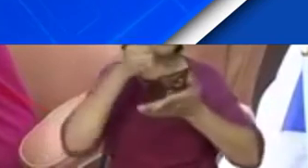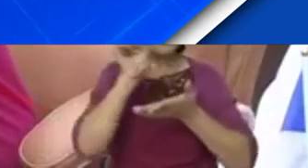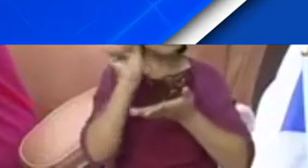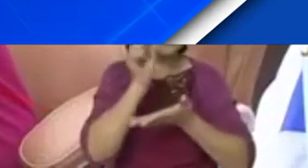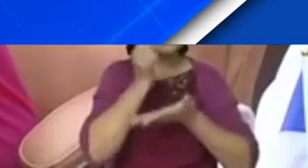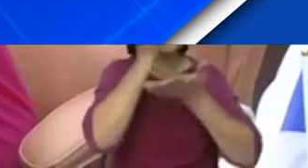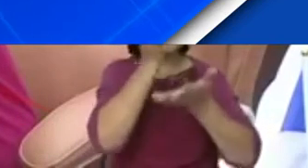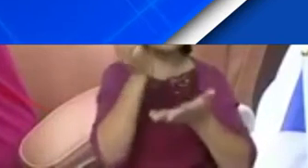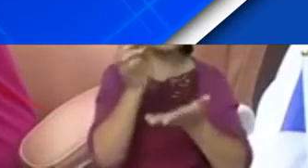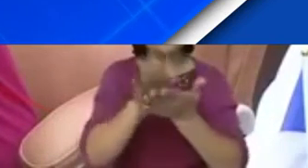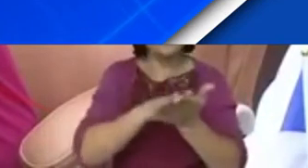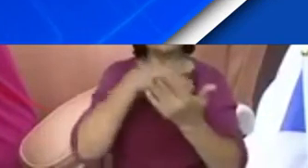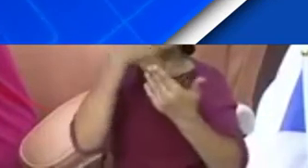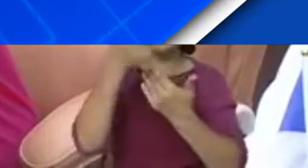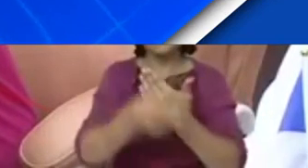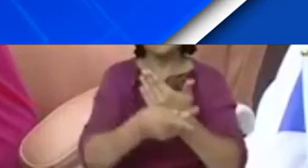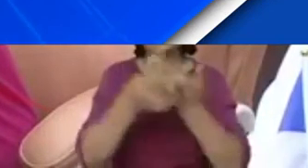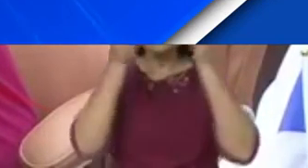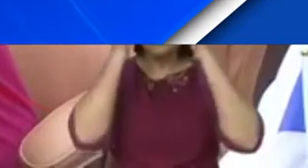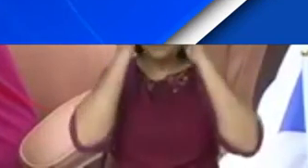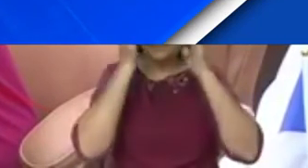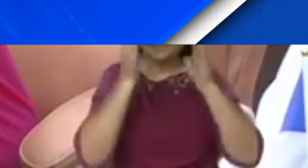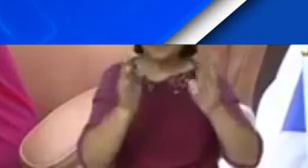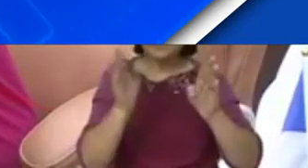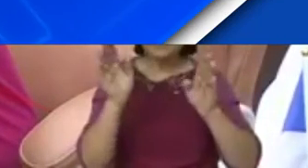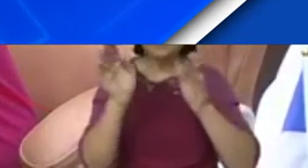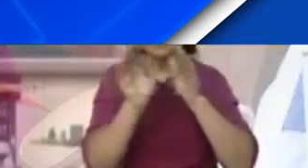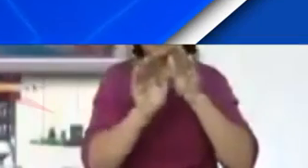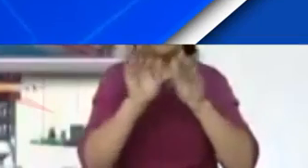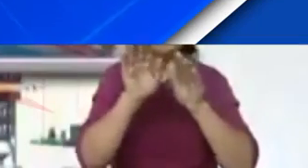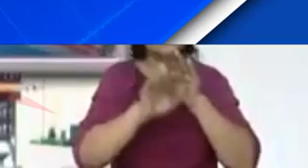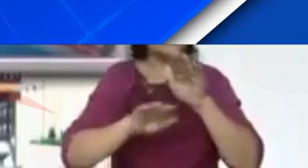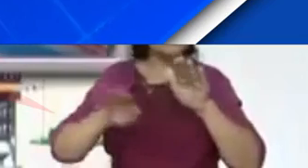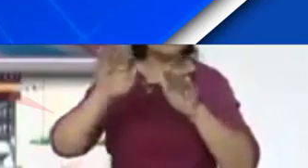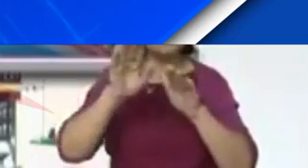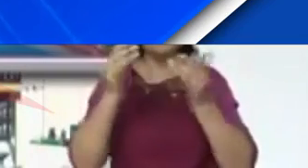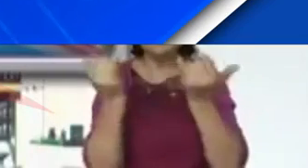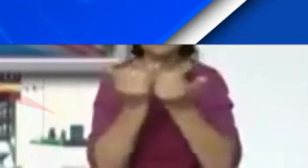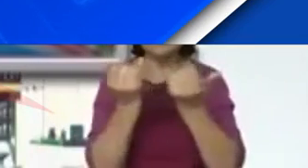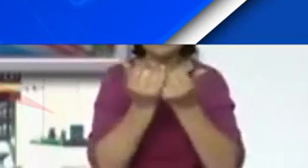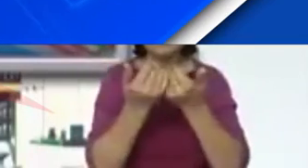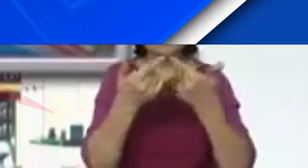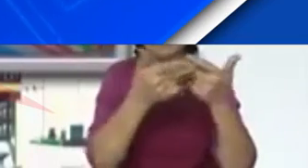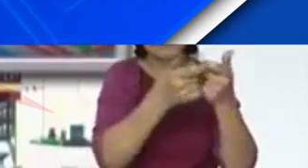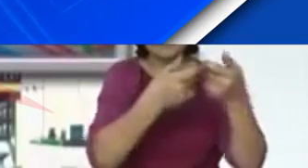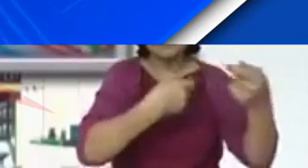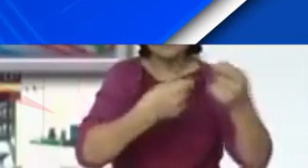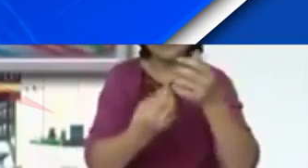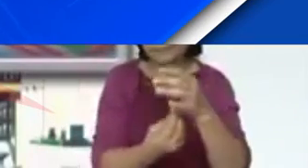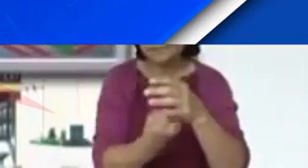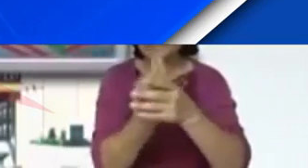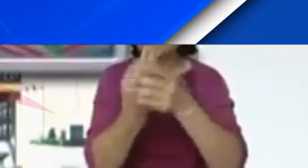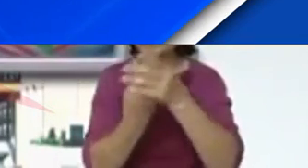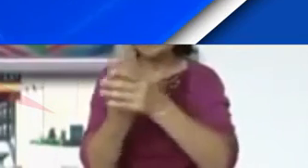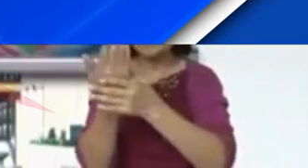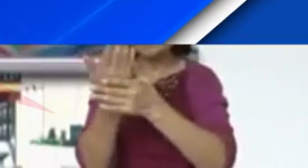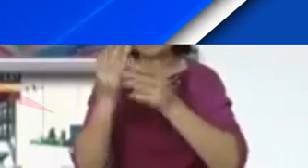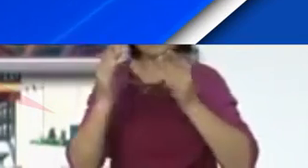estos programas, atendiendo de forma integral a la micro y pequeña producción rural y